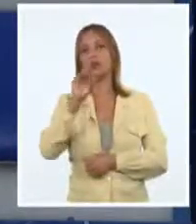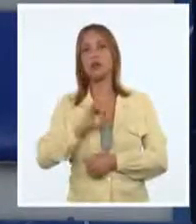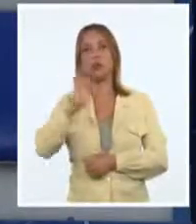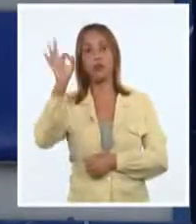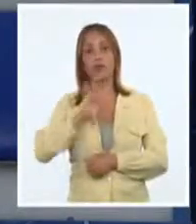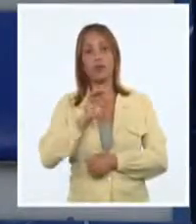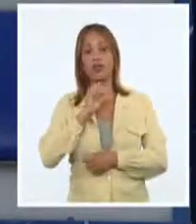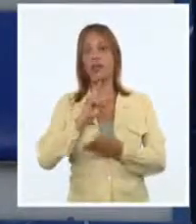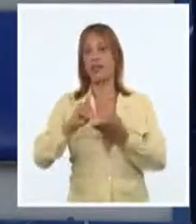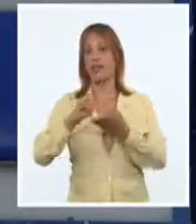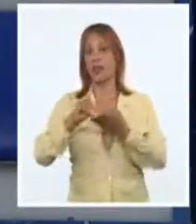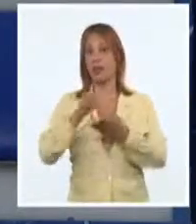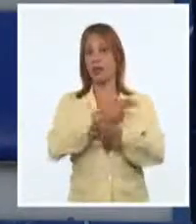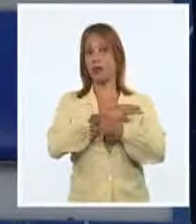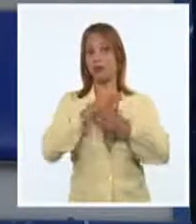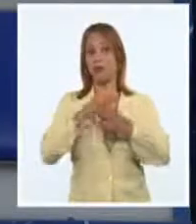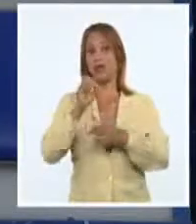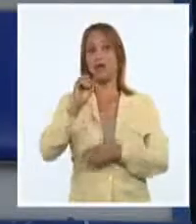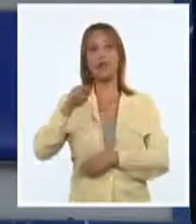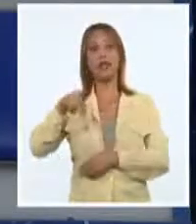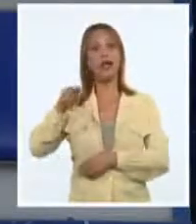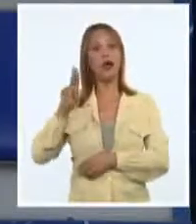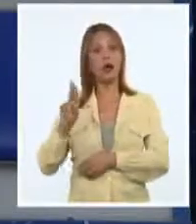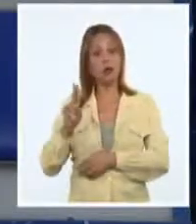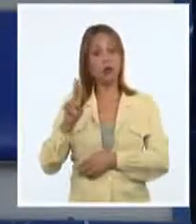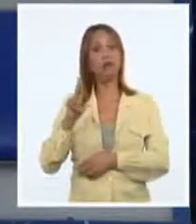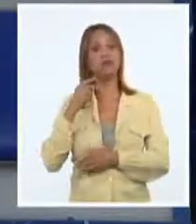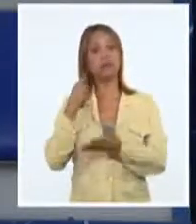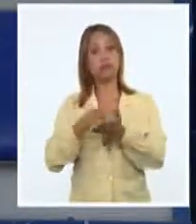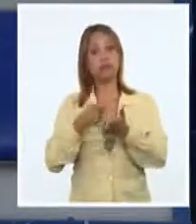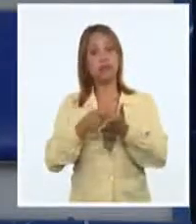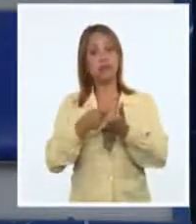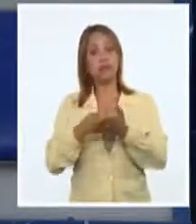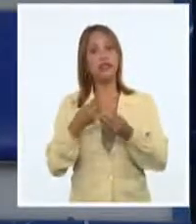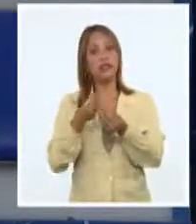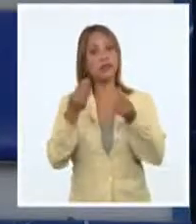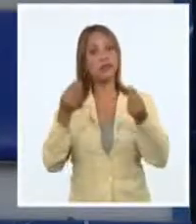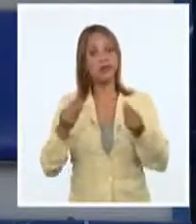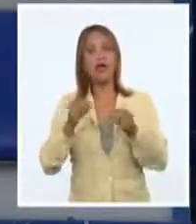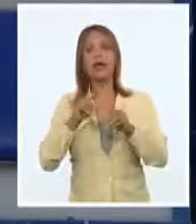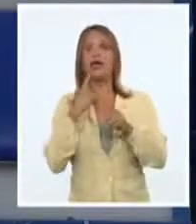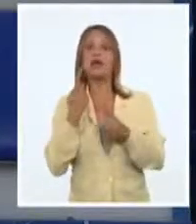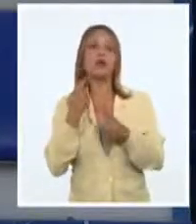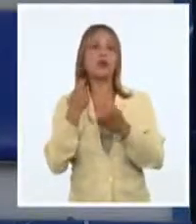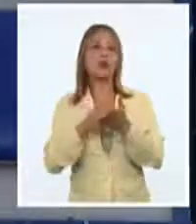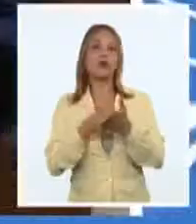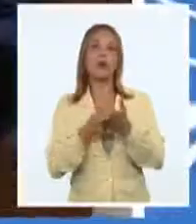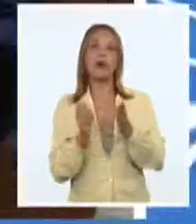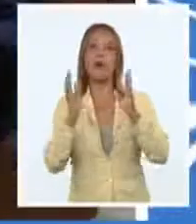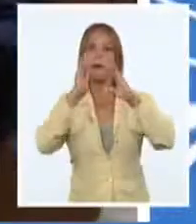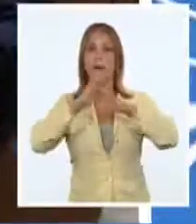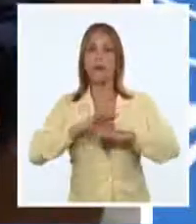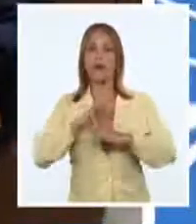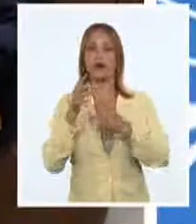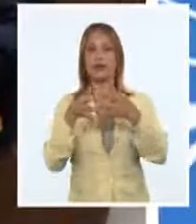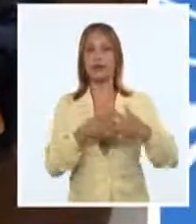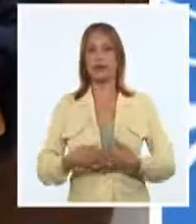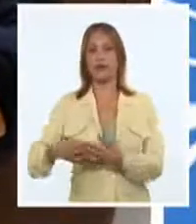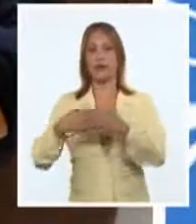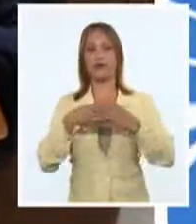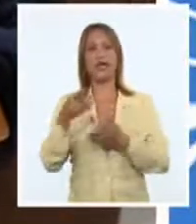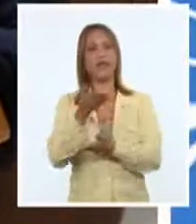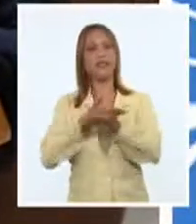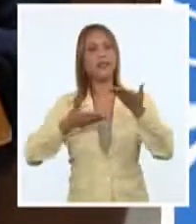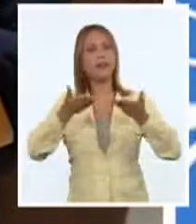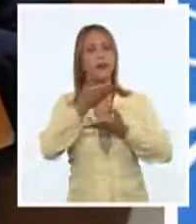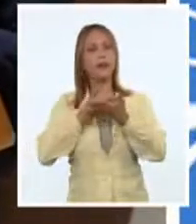la deuda histórica que tiene la ONU en su presupuesto ordinario se atribuye a los impagos de Estados Unidos. Durante el debate sobre el mejoramiento